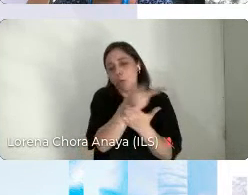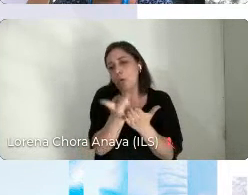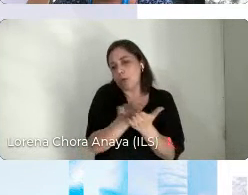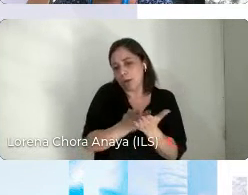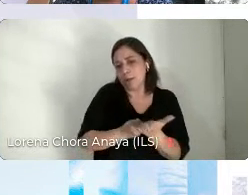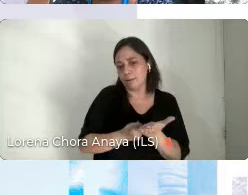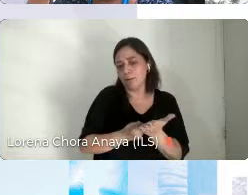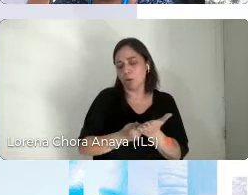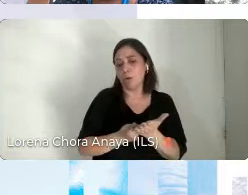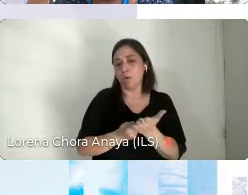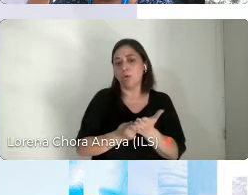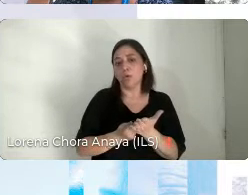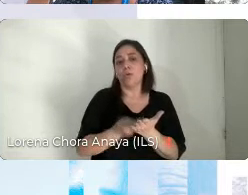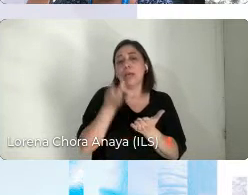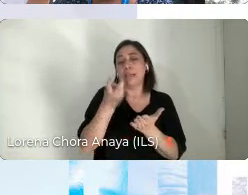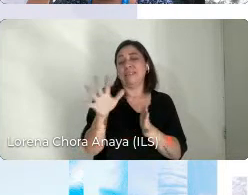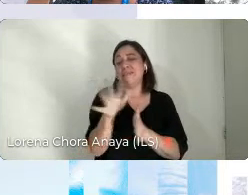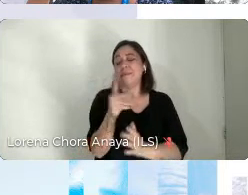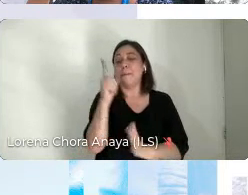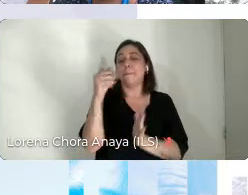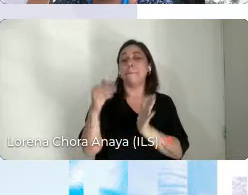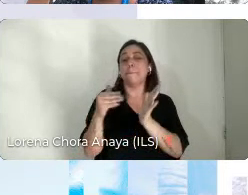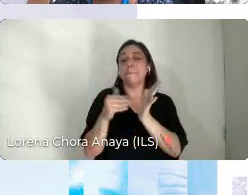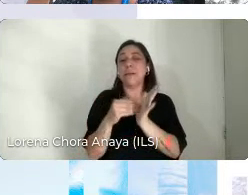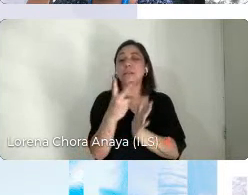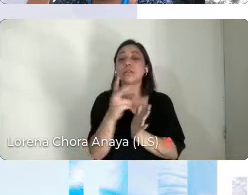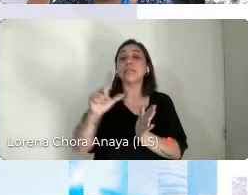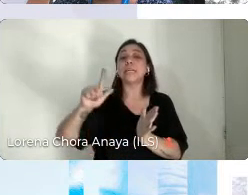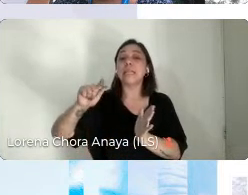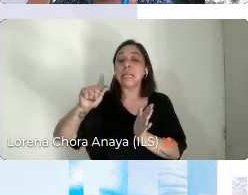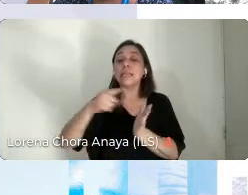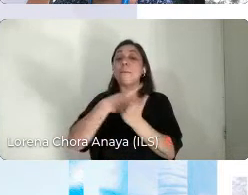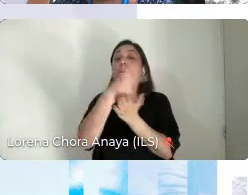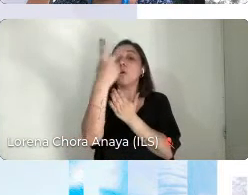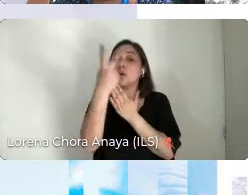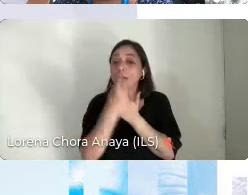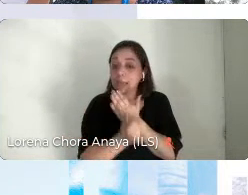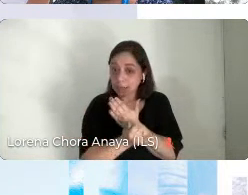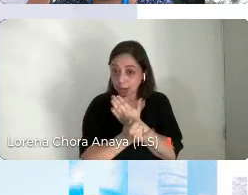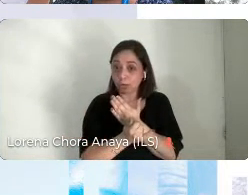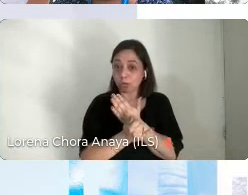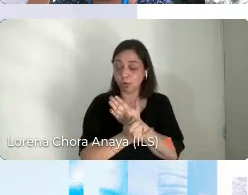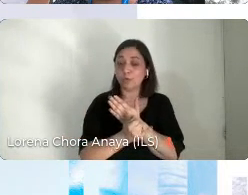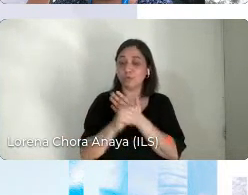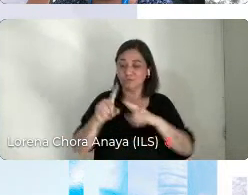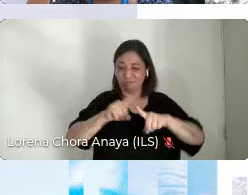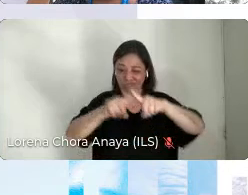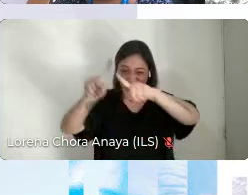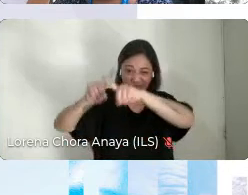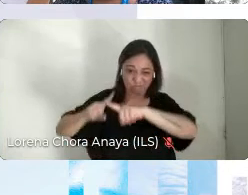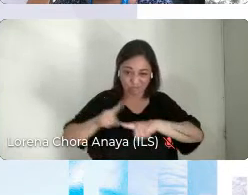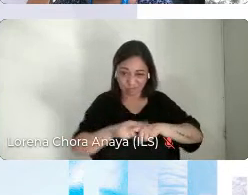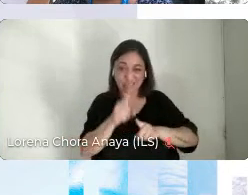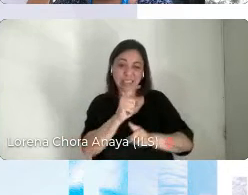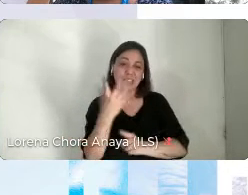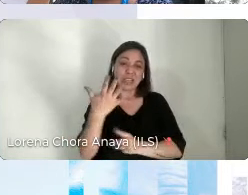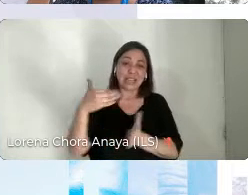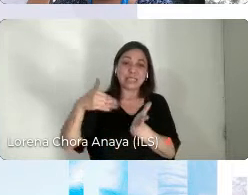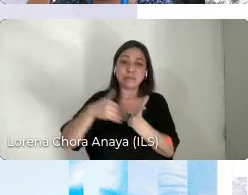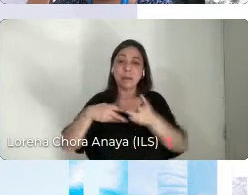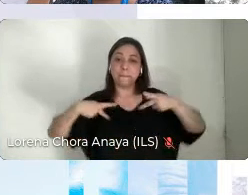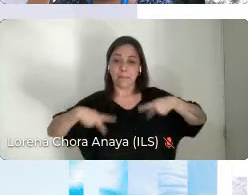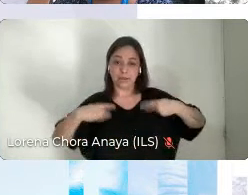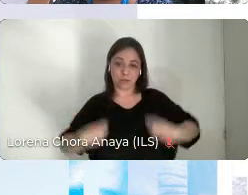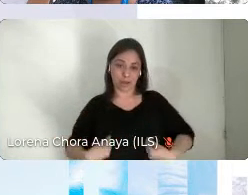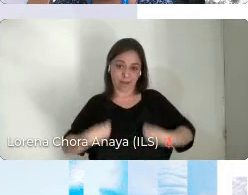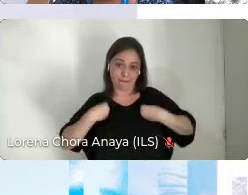se llena de más de 1.270 proyectos, con las voces de más de 110.000 habitantes de nuestro departamento, que se lo entregamos